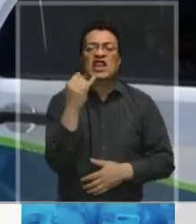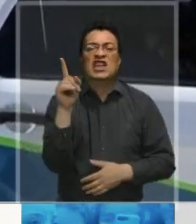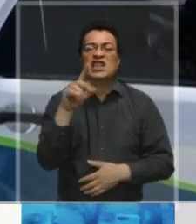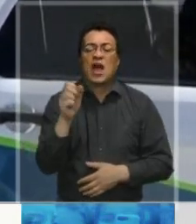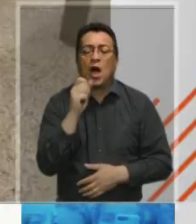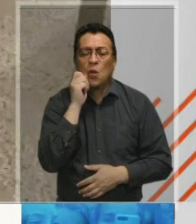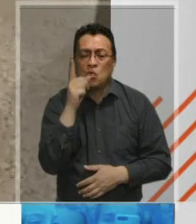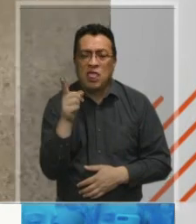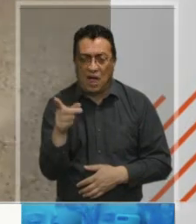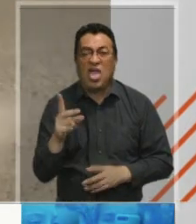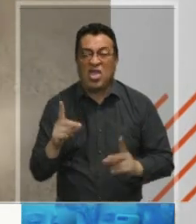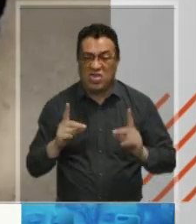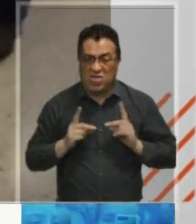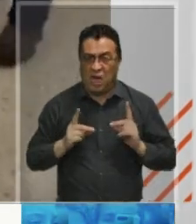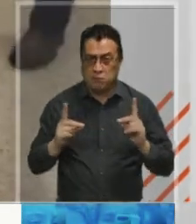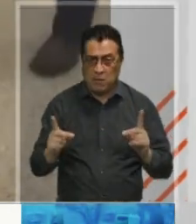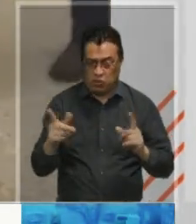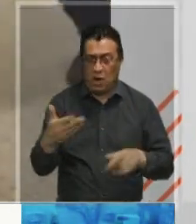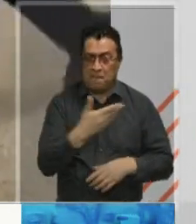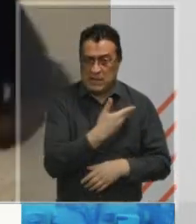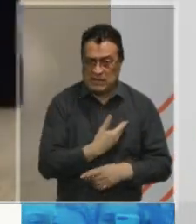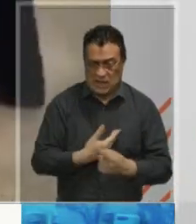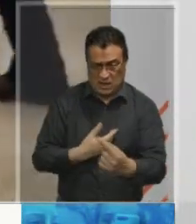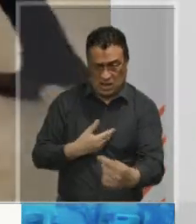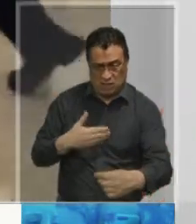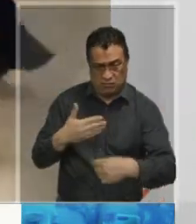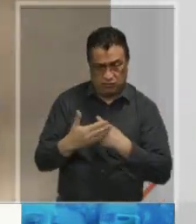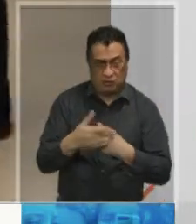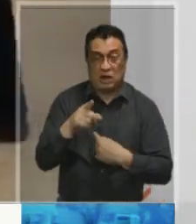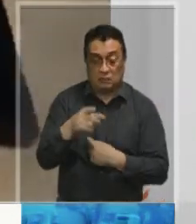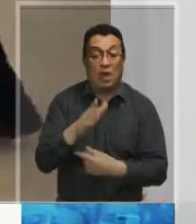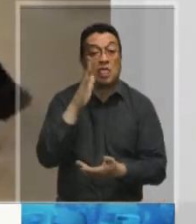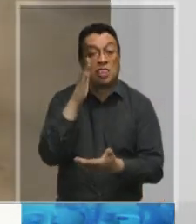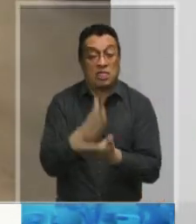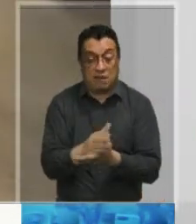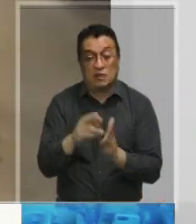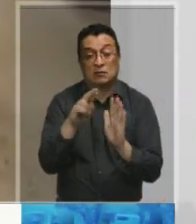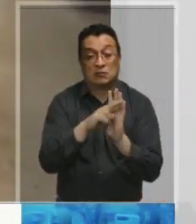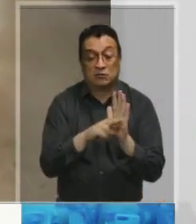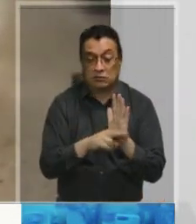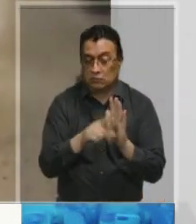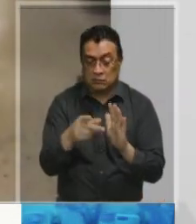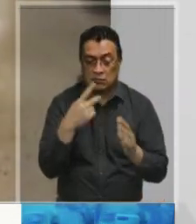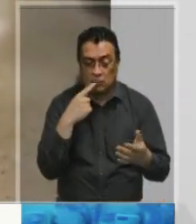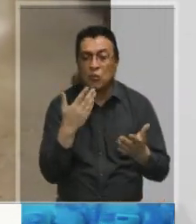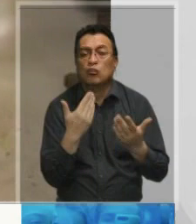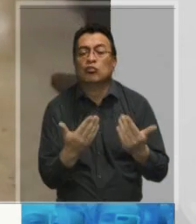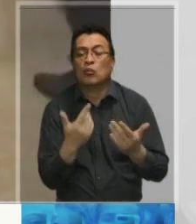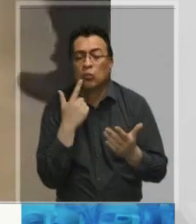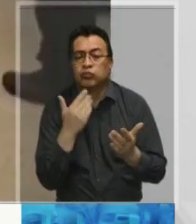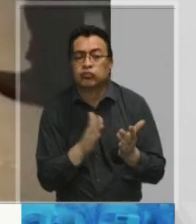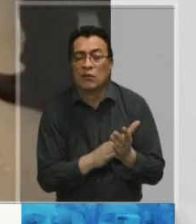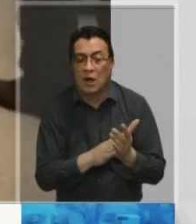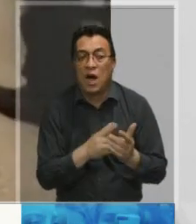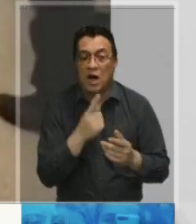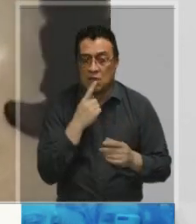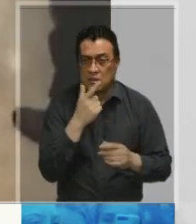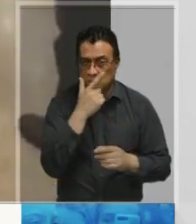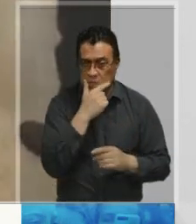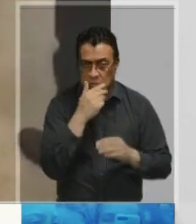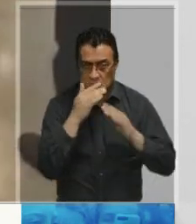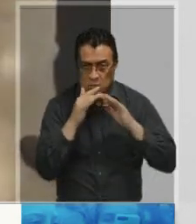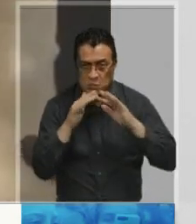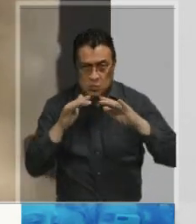¿Lo hizo como diplomático, es decir, como mandatario? Si es así, tiene que regularizar su estado migratorio. Y comienzan a sonar